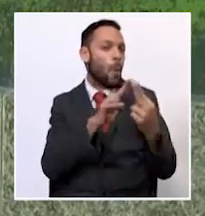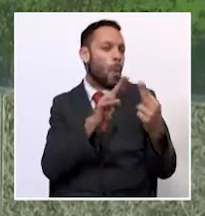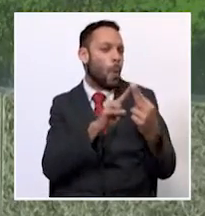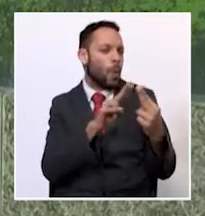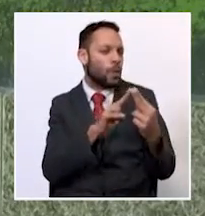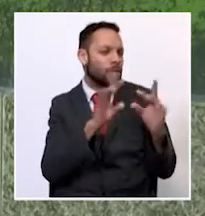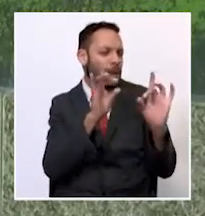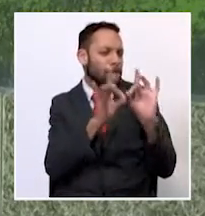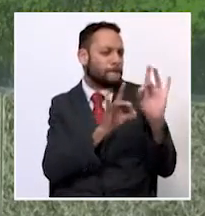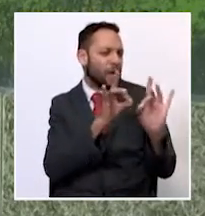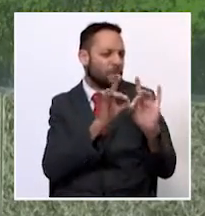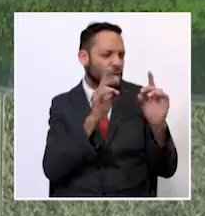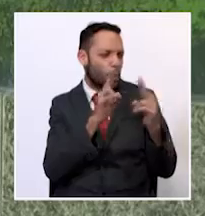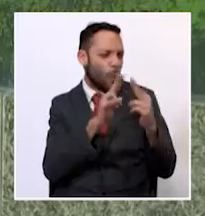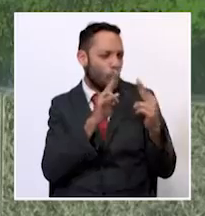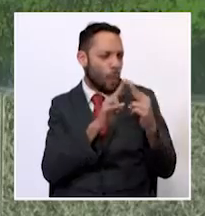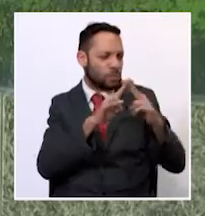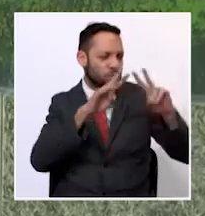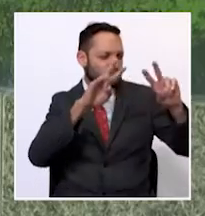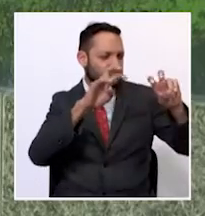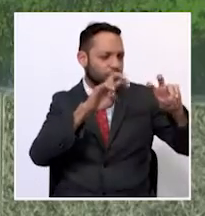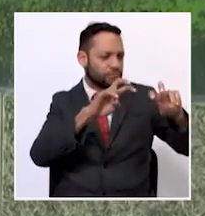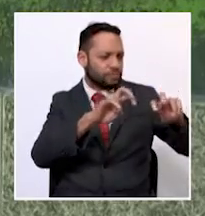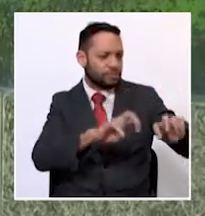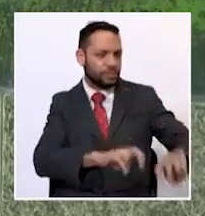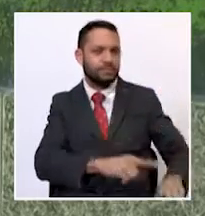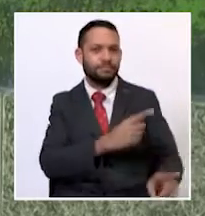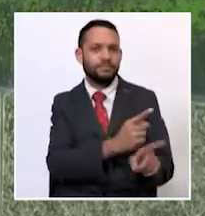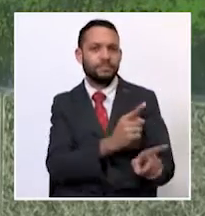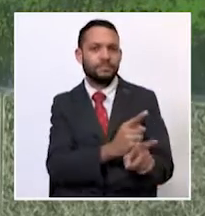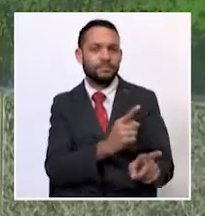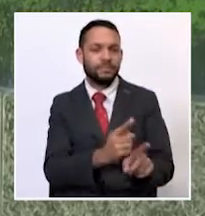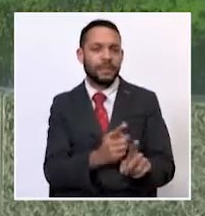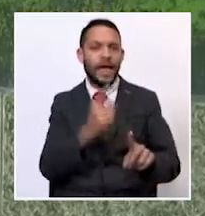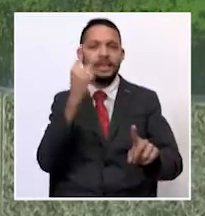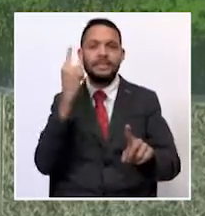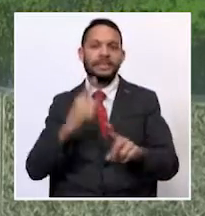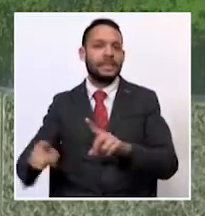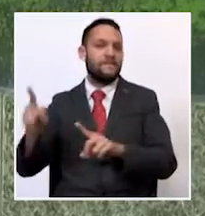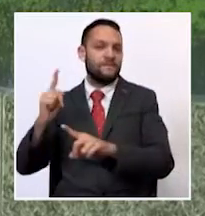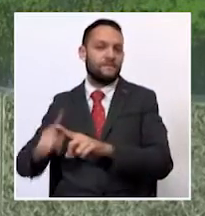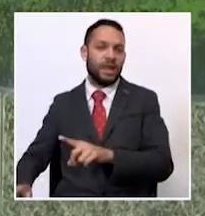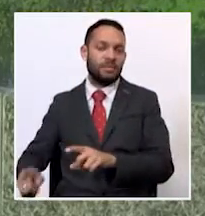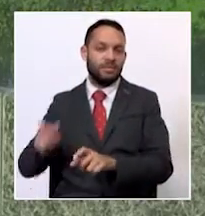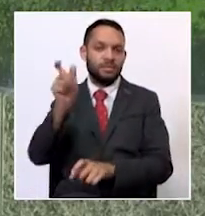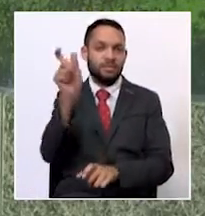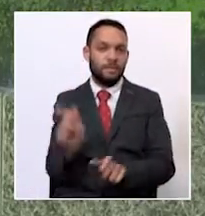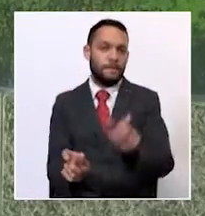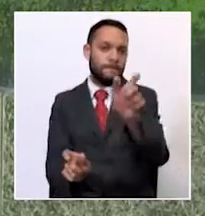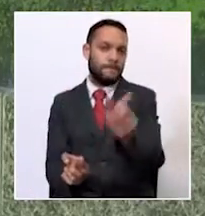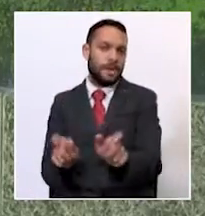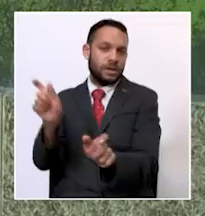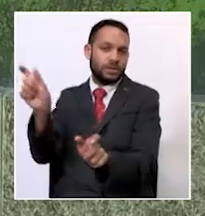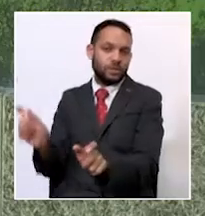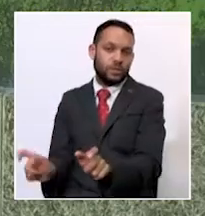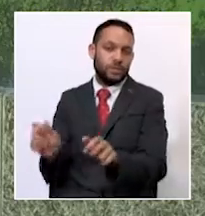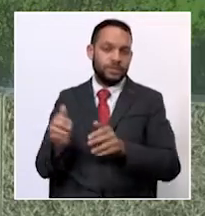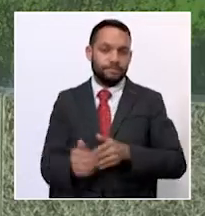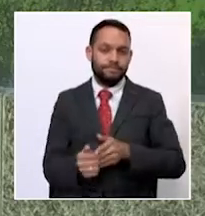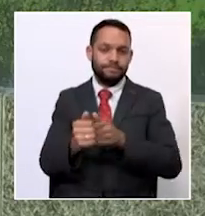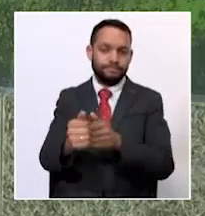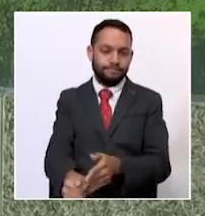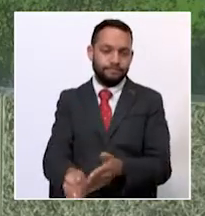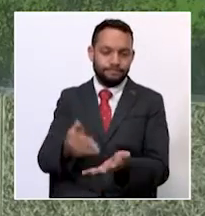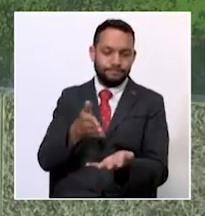que realmente todos deberían de conocer porque puede cambiar el pronóstico, el curso de la